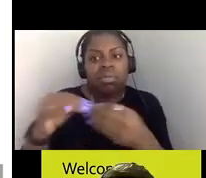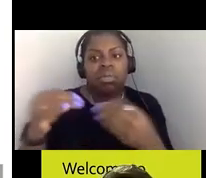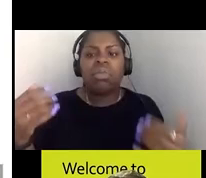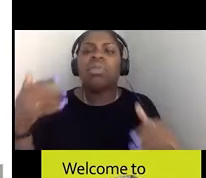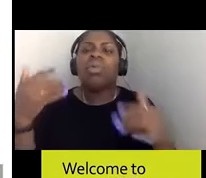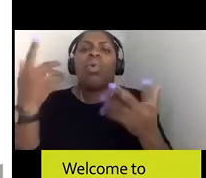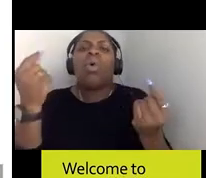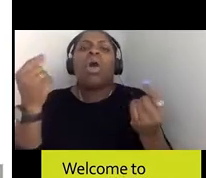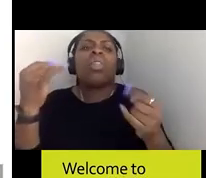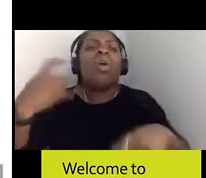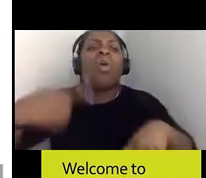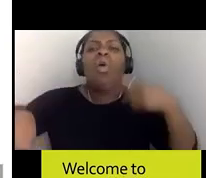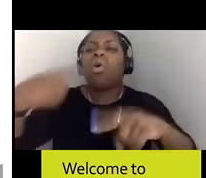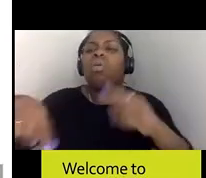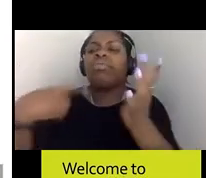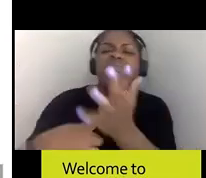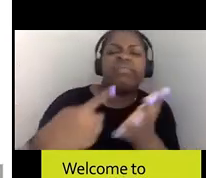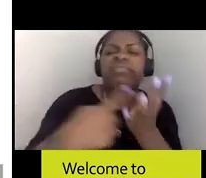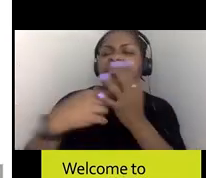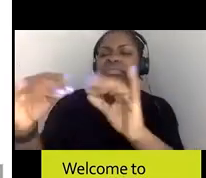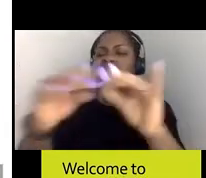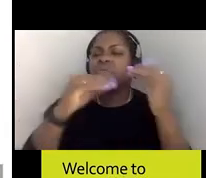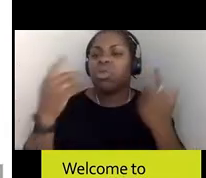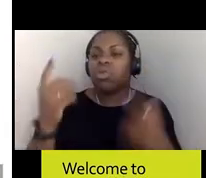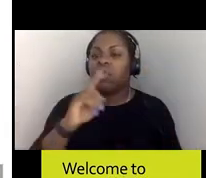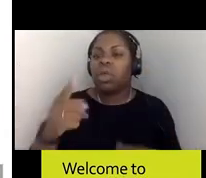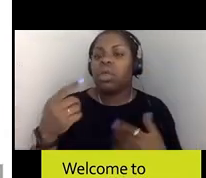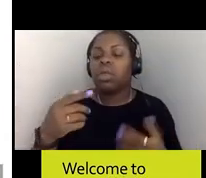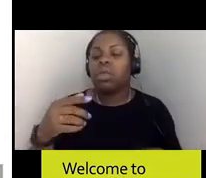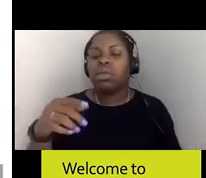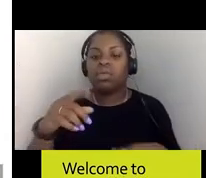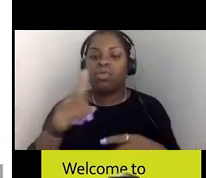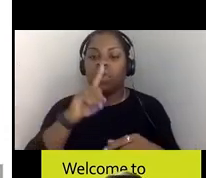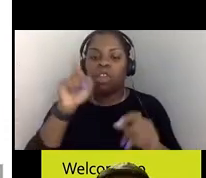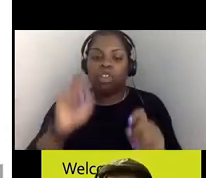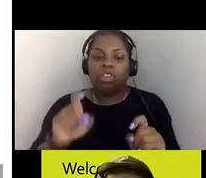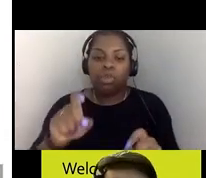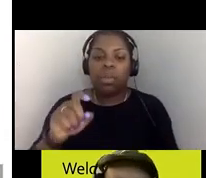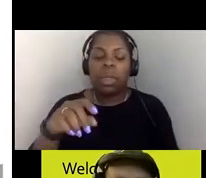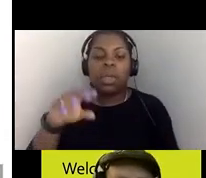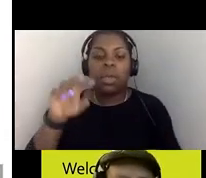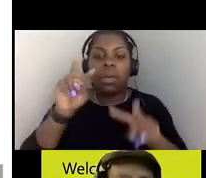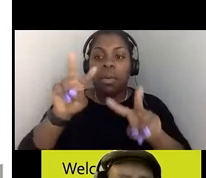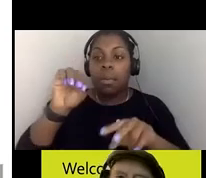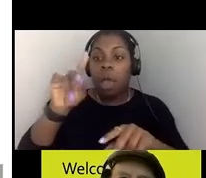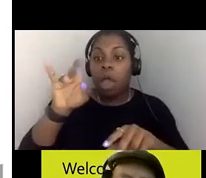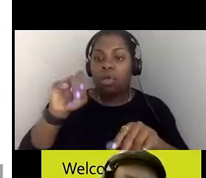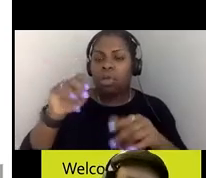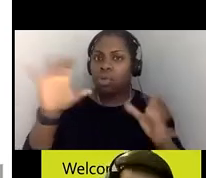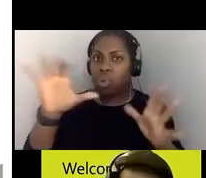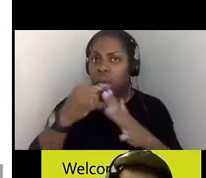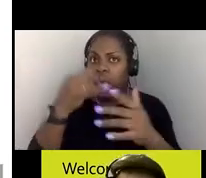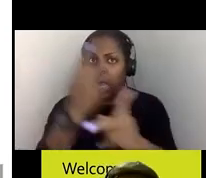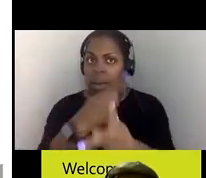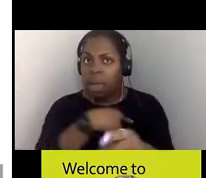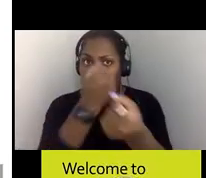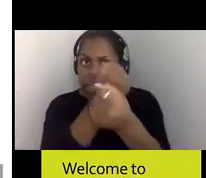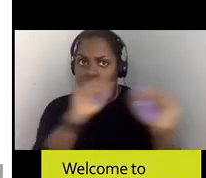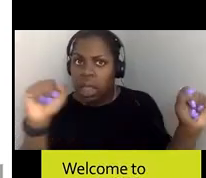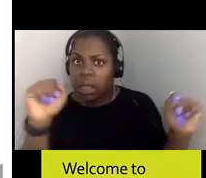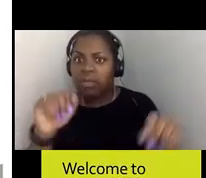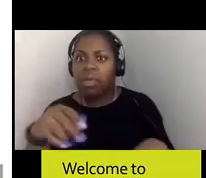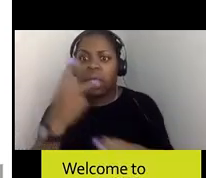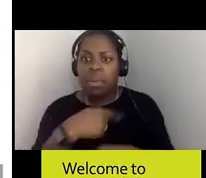electrónico. Mientras hablamos, ¿cuál es el argumento para este monitoreo electrónico? Creo que lo pueden imaginar, que es que nos mantiene